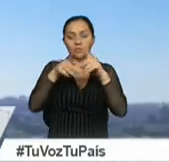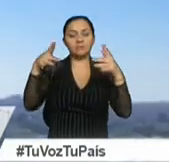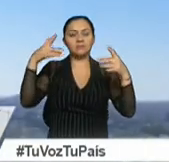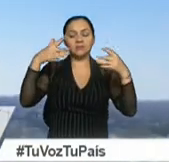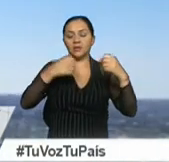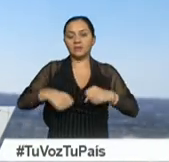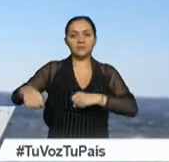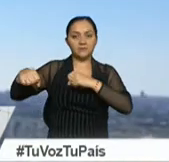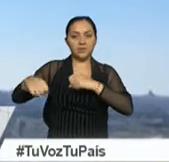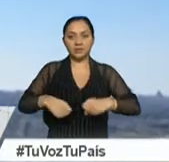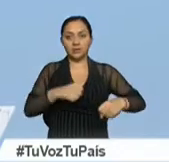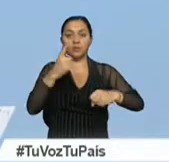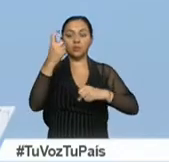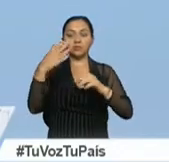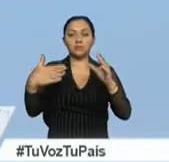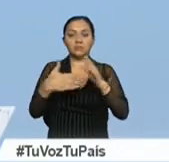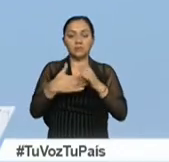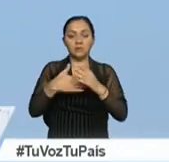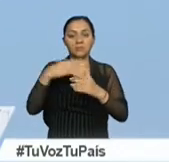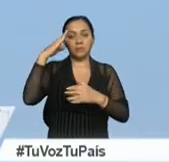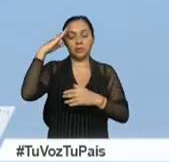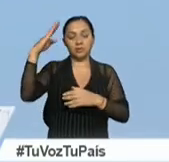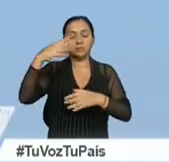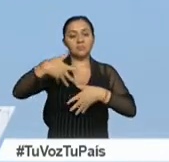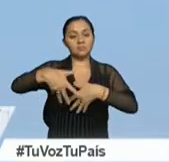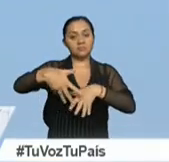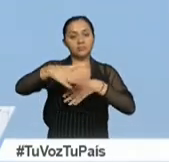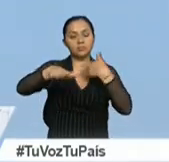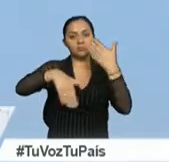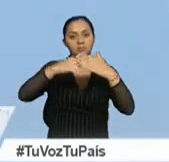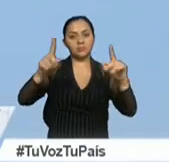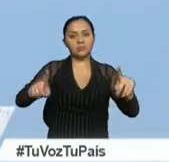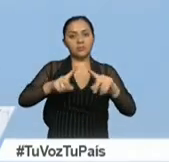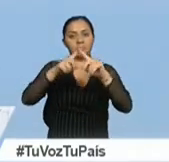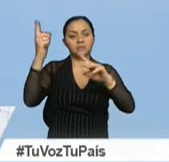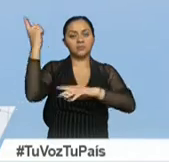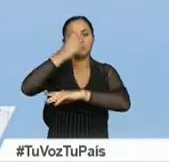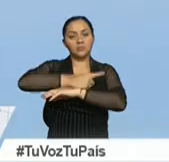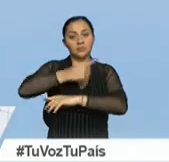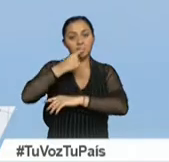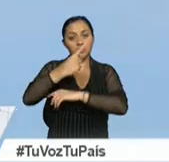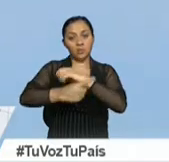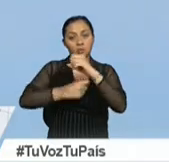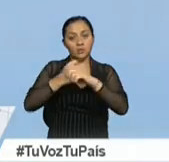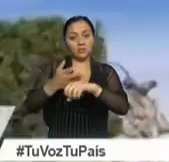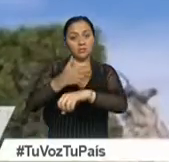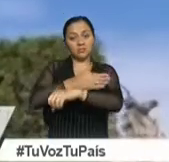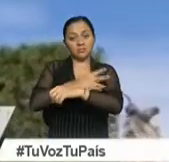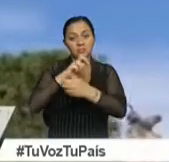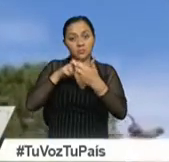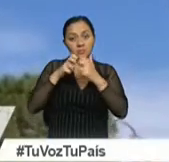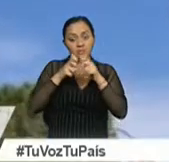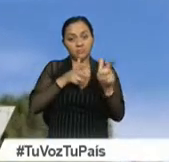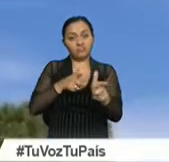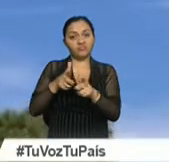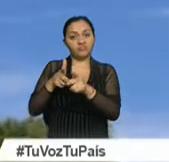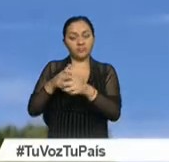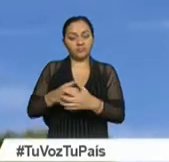11.000 policías y gendarmes han sido movilizados en París para esta jornada, un año después de la masacre de Niza.